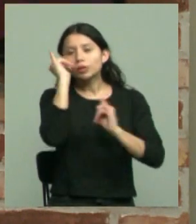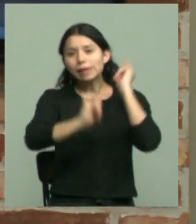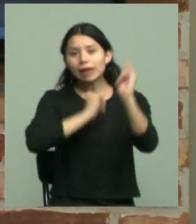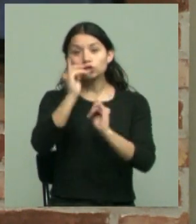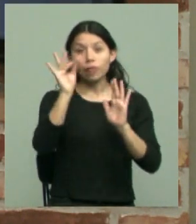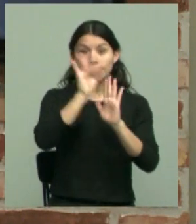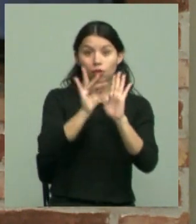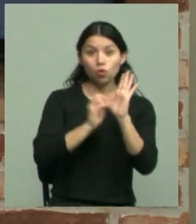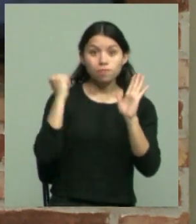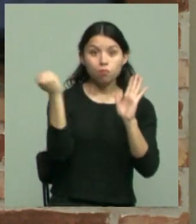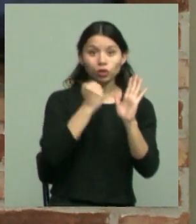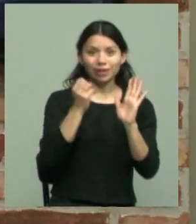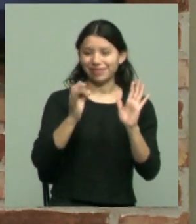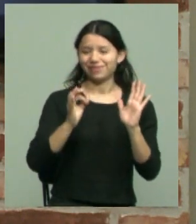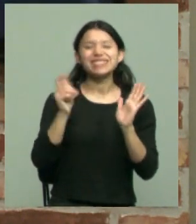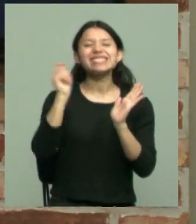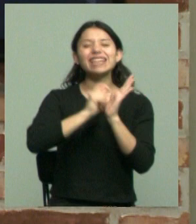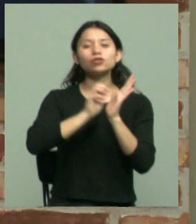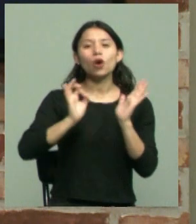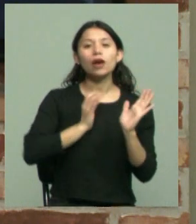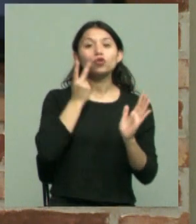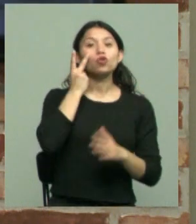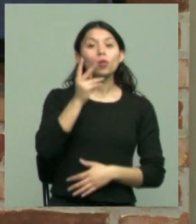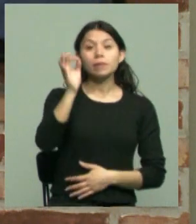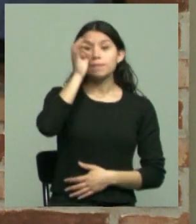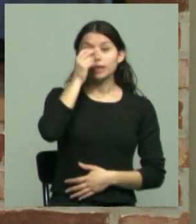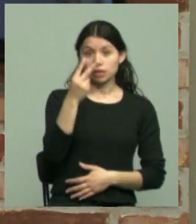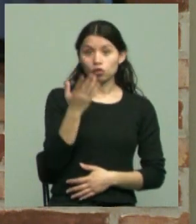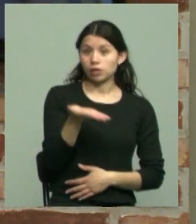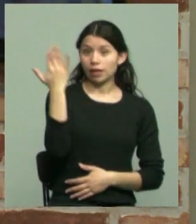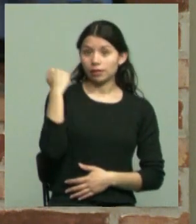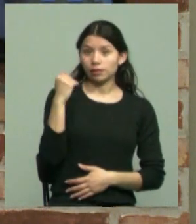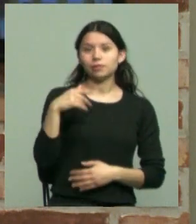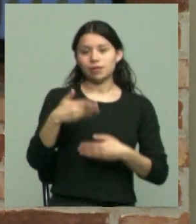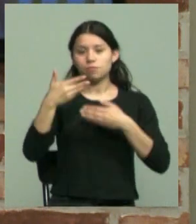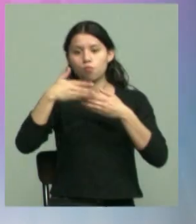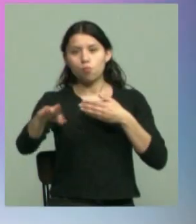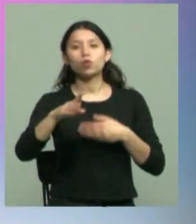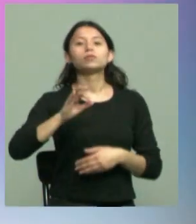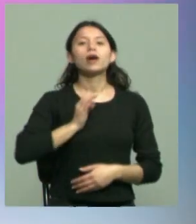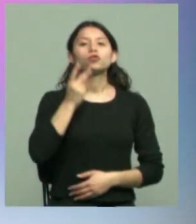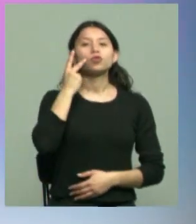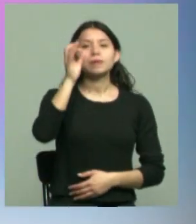que se recabaron en el censo 2022 y un anticipo del censo 2025. A ver.